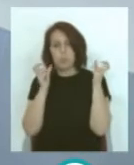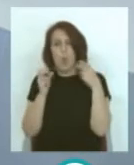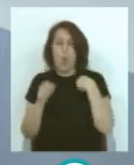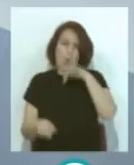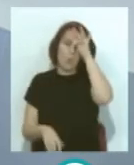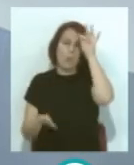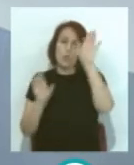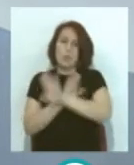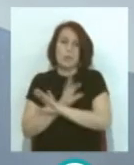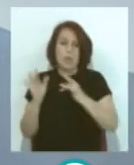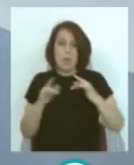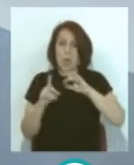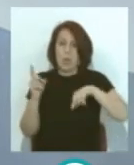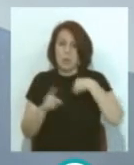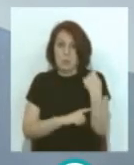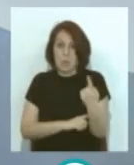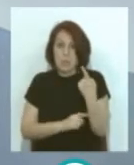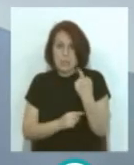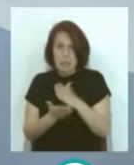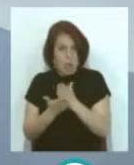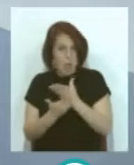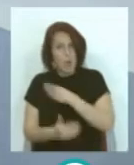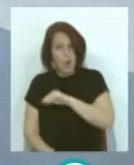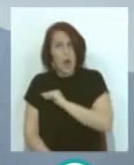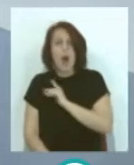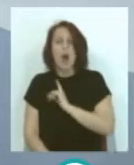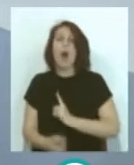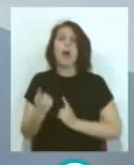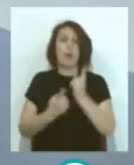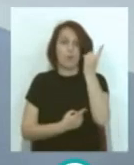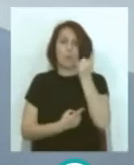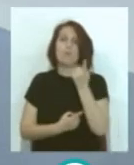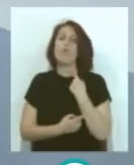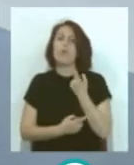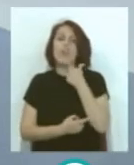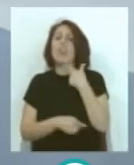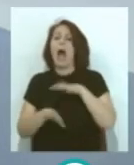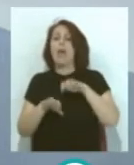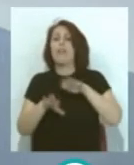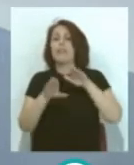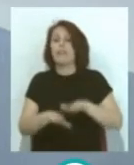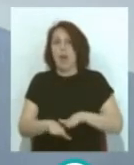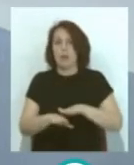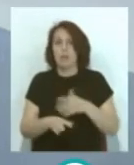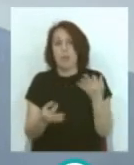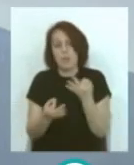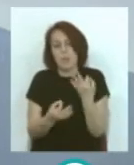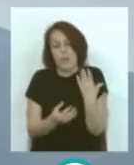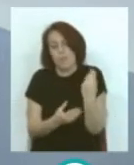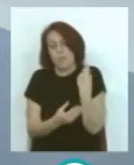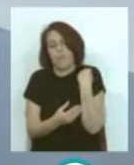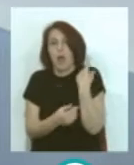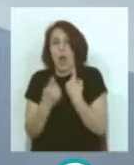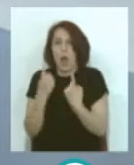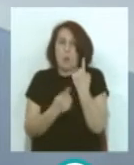por la noche después del partido, medios nacionales. Algunos que se dan muy decadistas y tuvieron que soportar reprimenda.